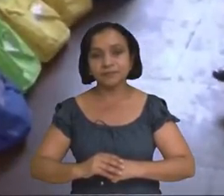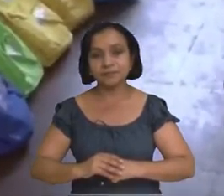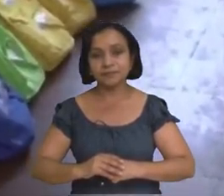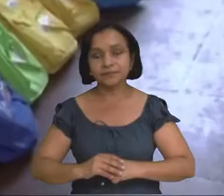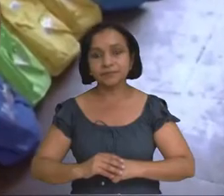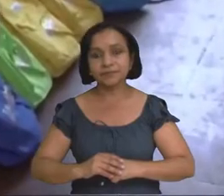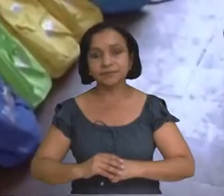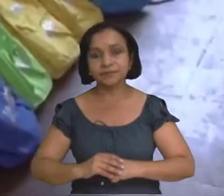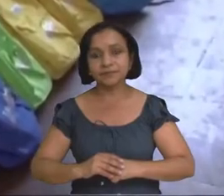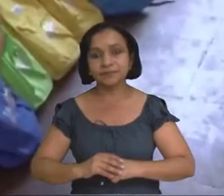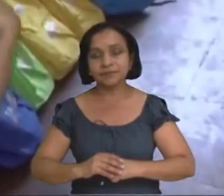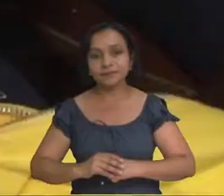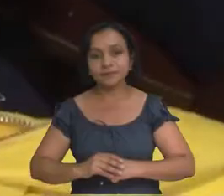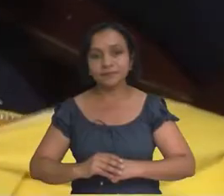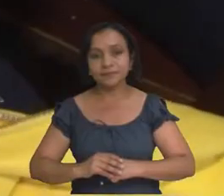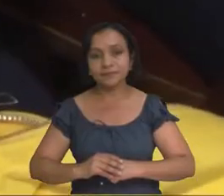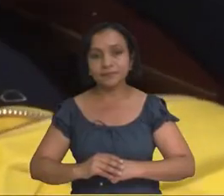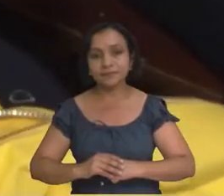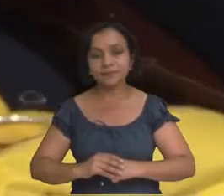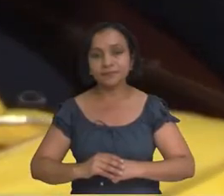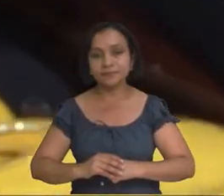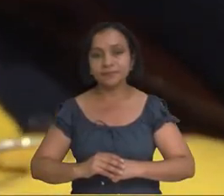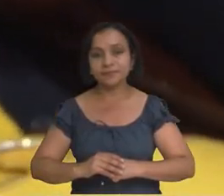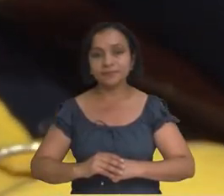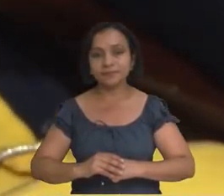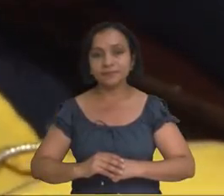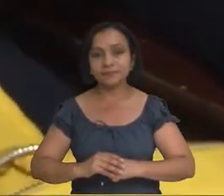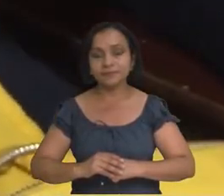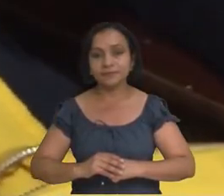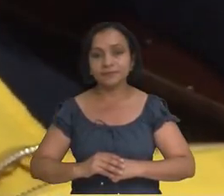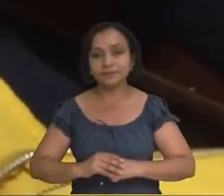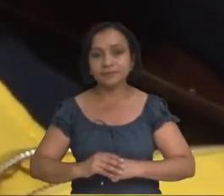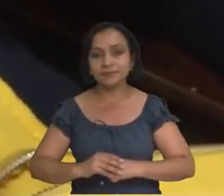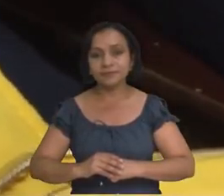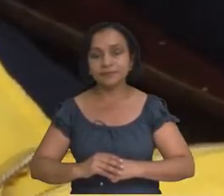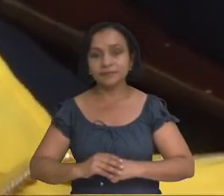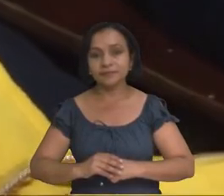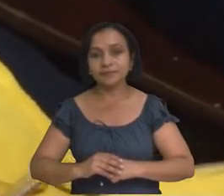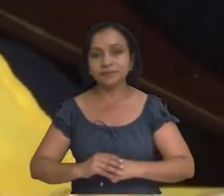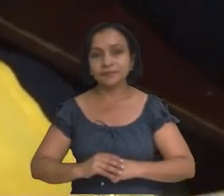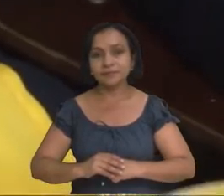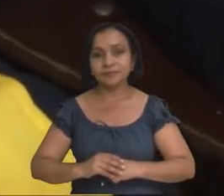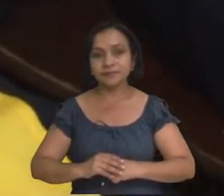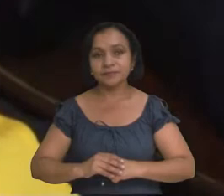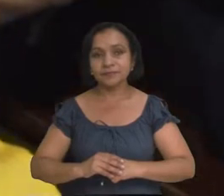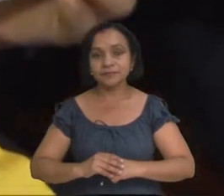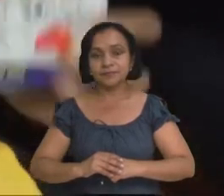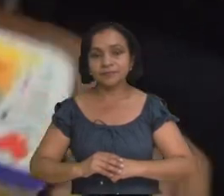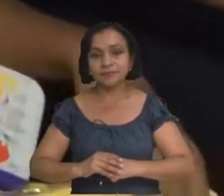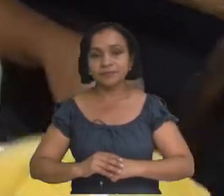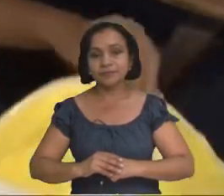popular, que viva la paz, paz y prosperidad.